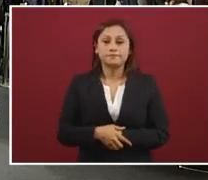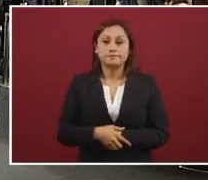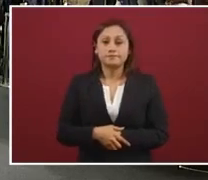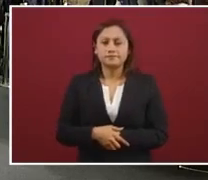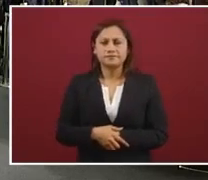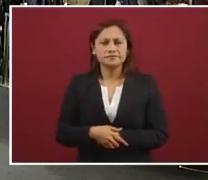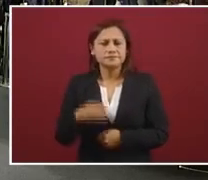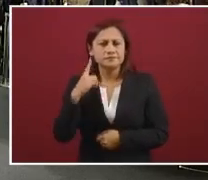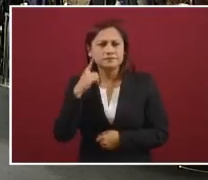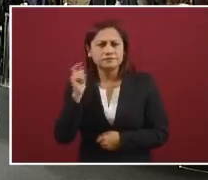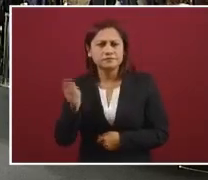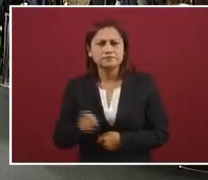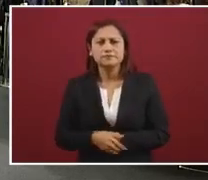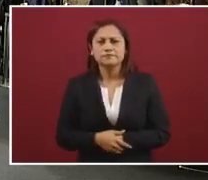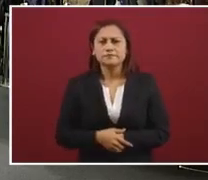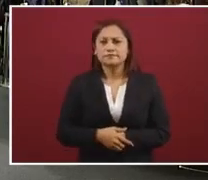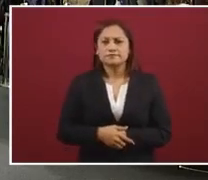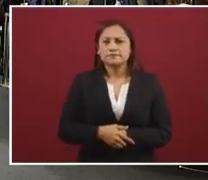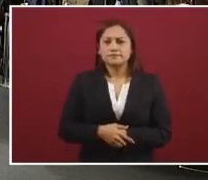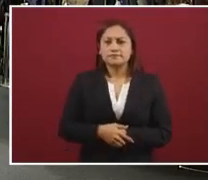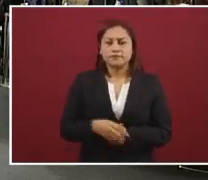¿Mande? ¿Esta semana?